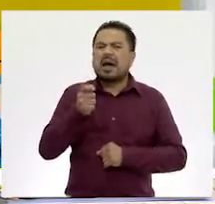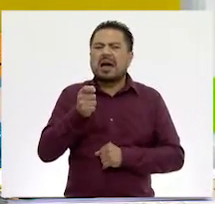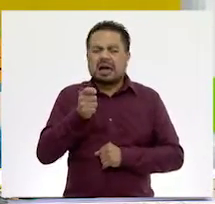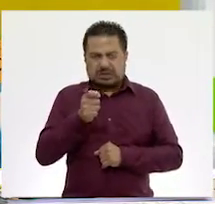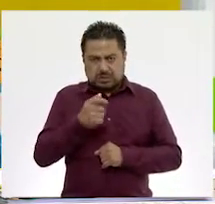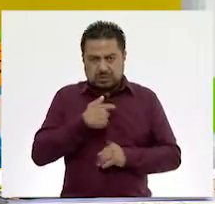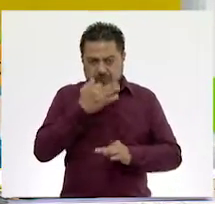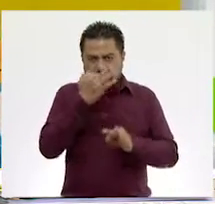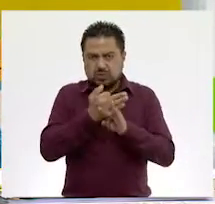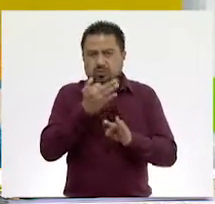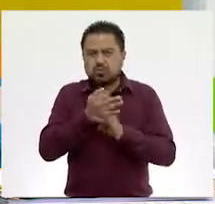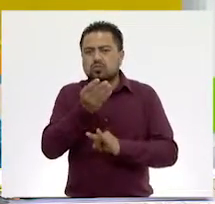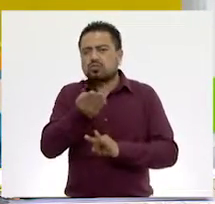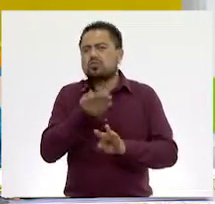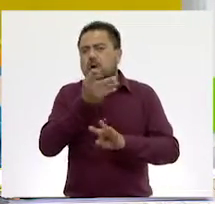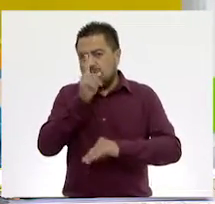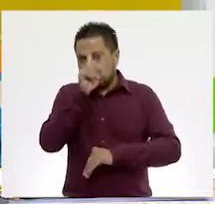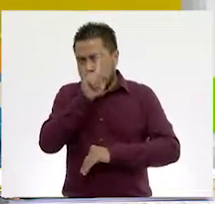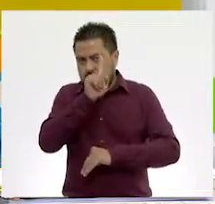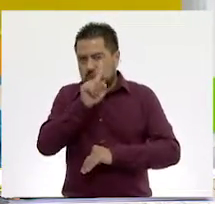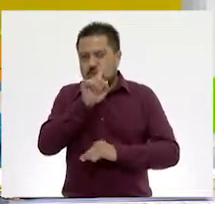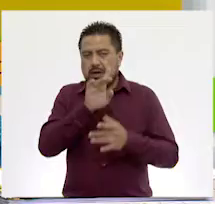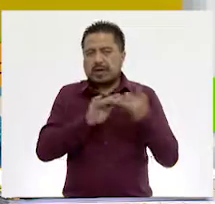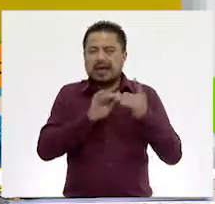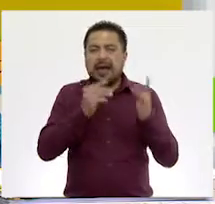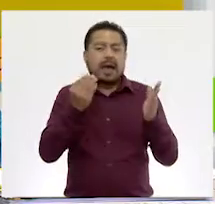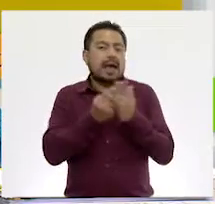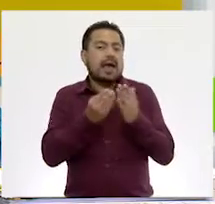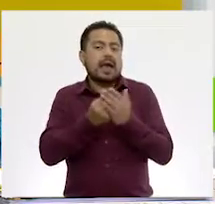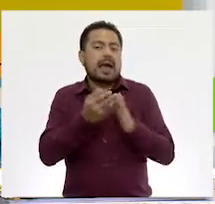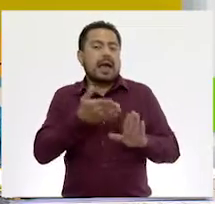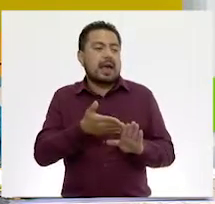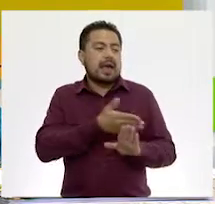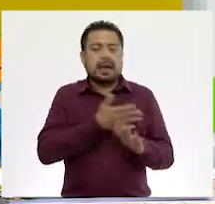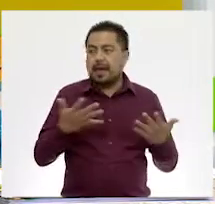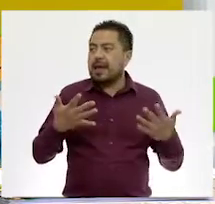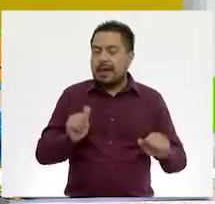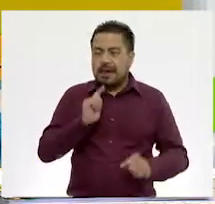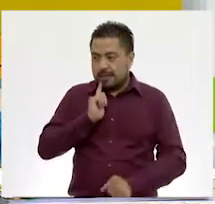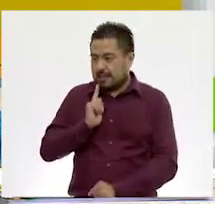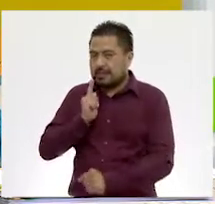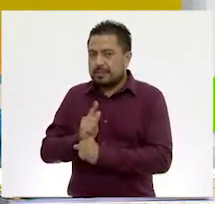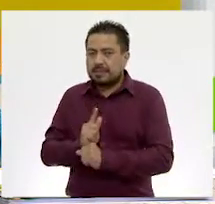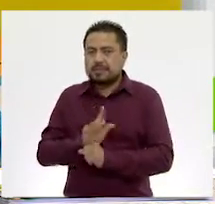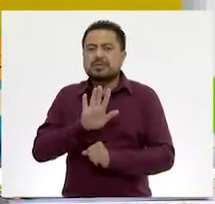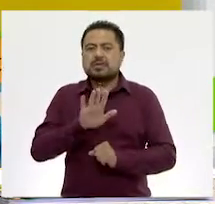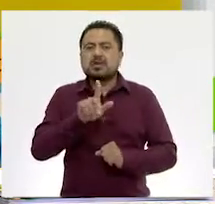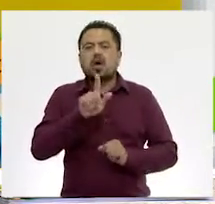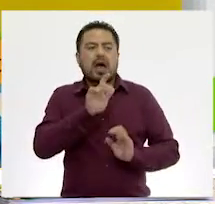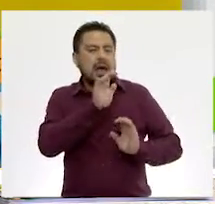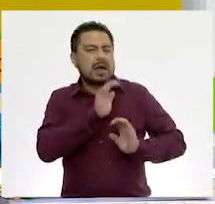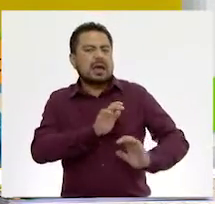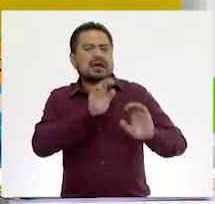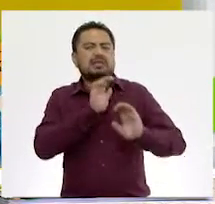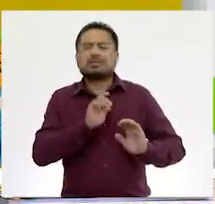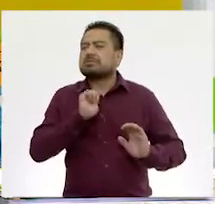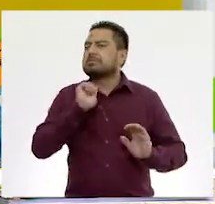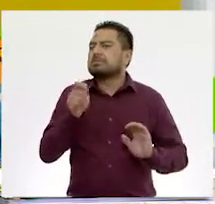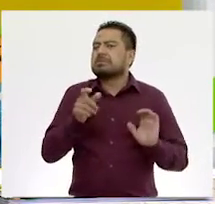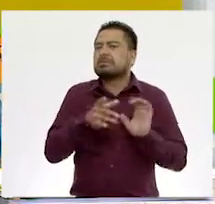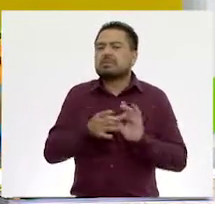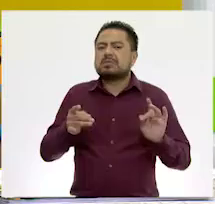Te voy a dar algunas pistas. Las vimos la clase anterior, que venían en una canción que